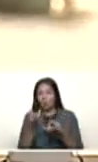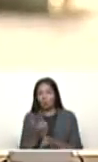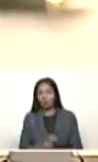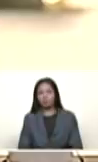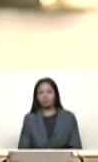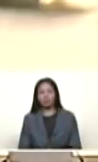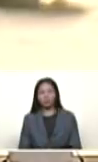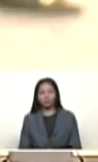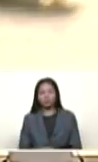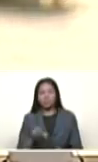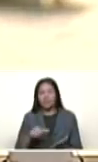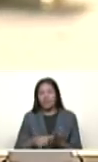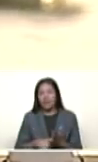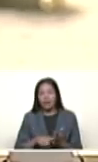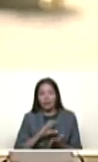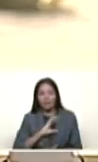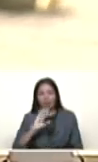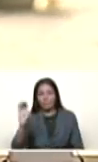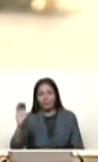carné de la patria,